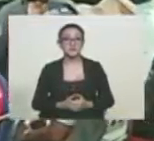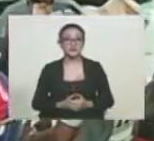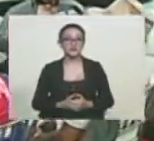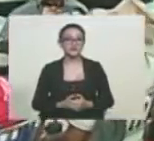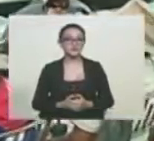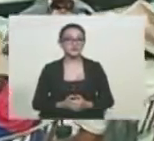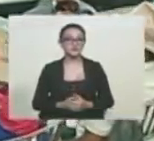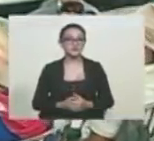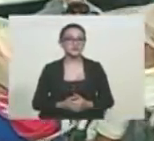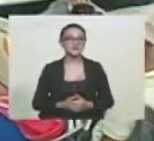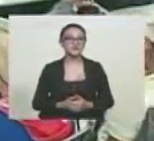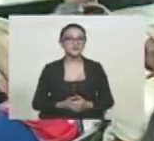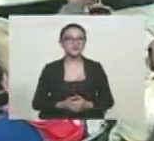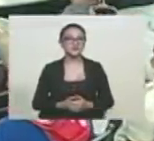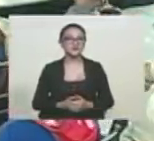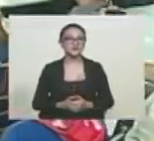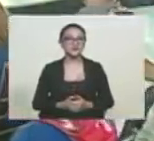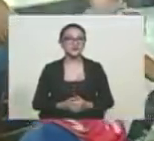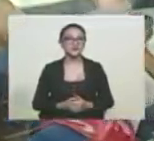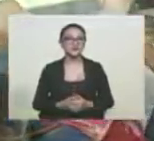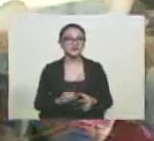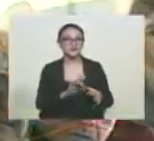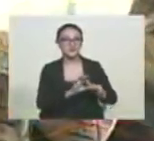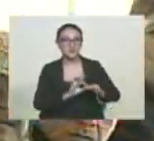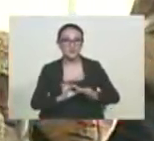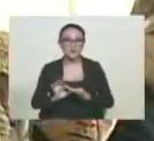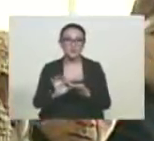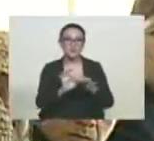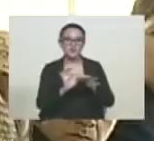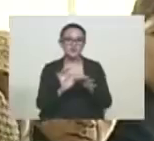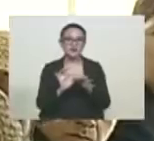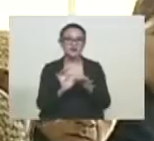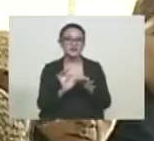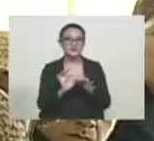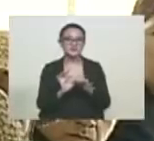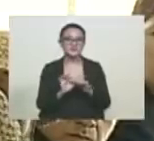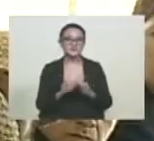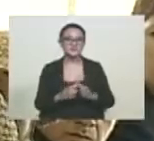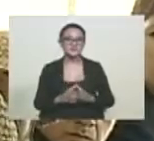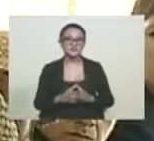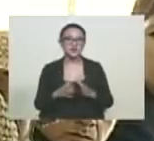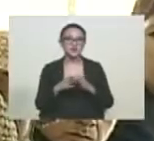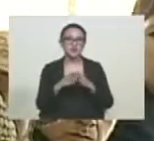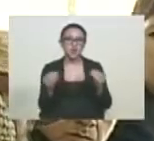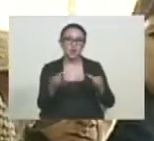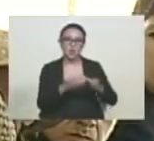en buscar la unidad con todos los sectores,